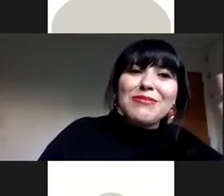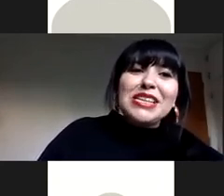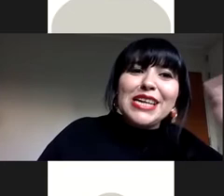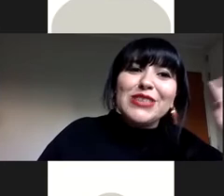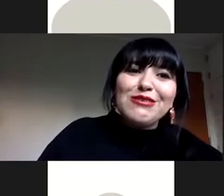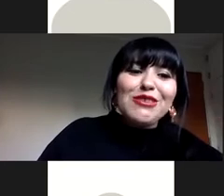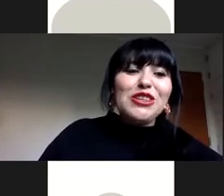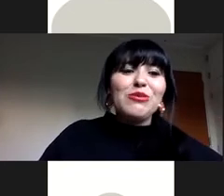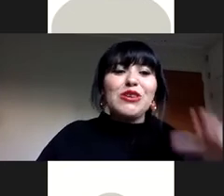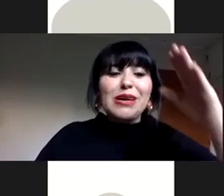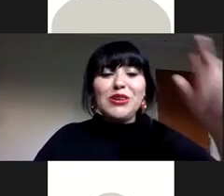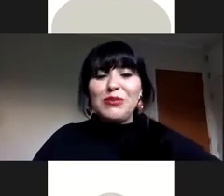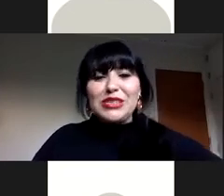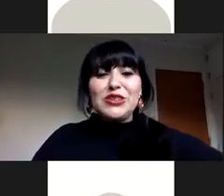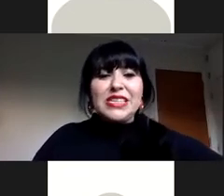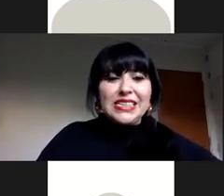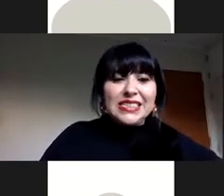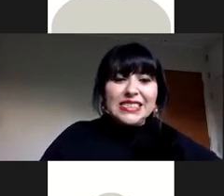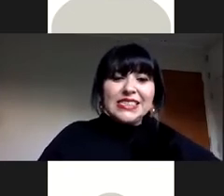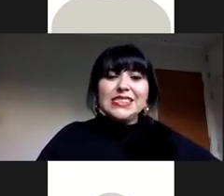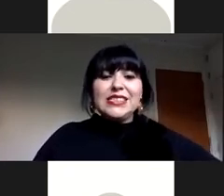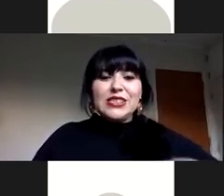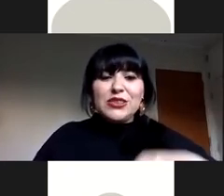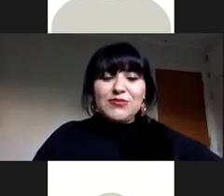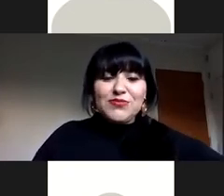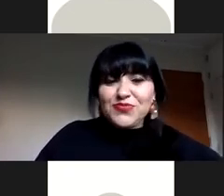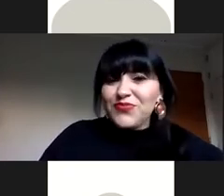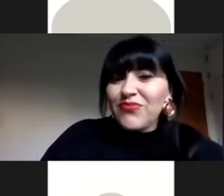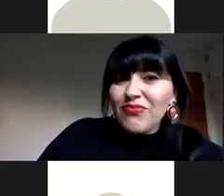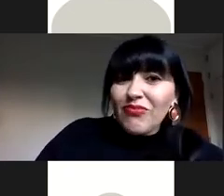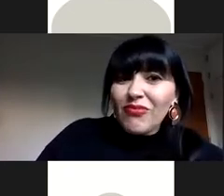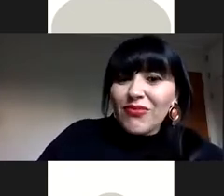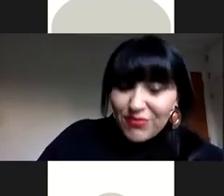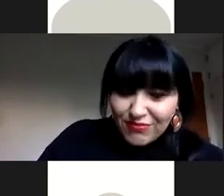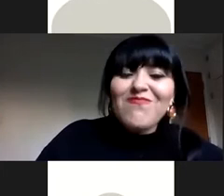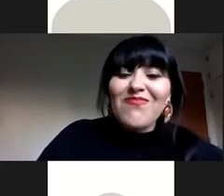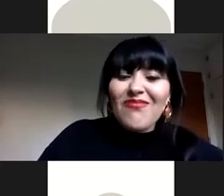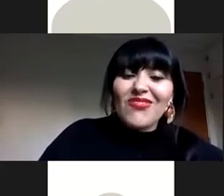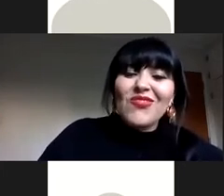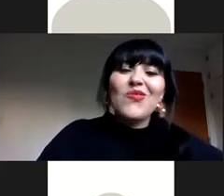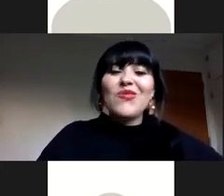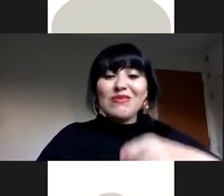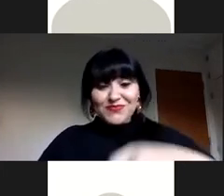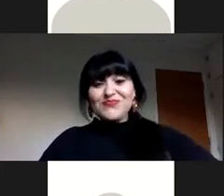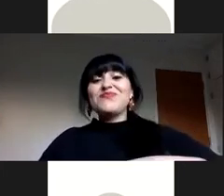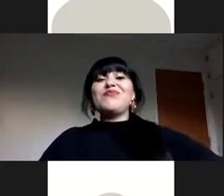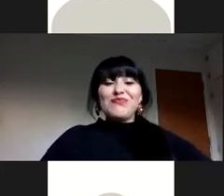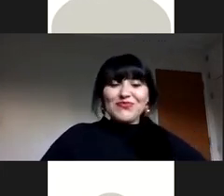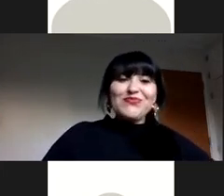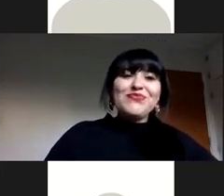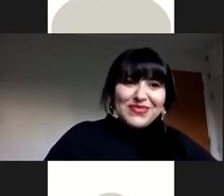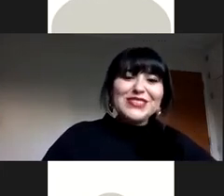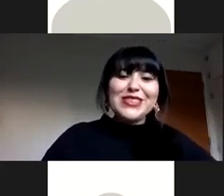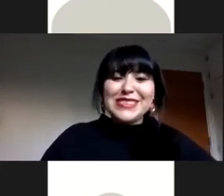O sea, que se aprendieron el nuevo fenómeno, sí, cambio de patrones. Sí. Hay aumento de psicotrópico, mayor fiscalización también nos dicen por